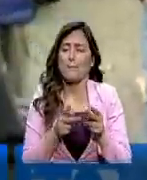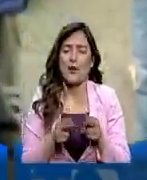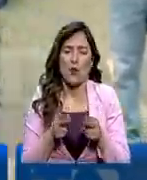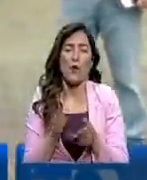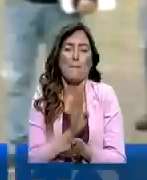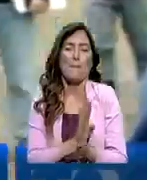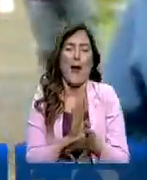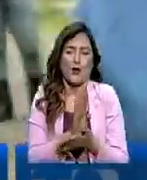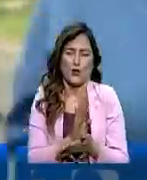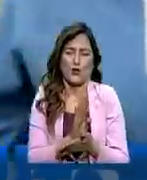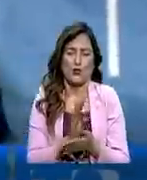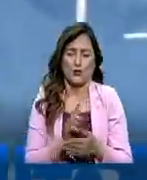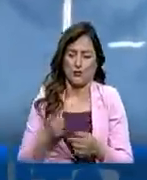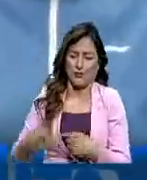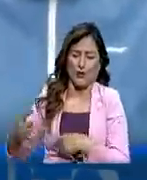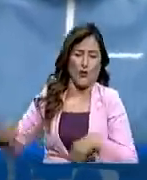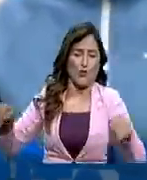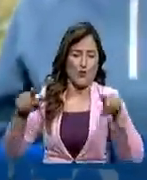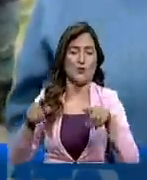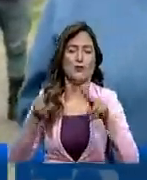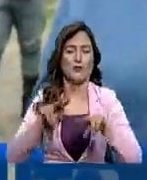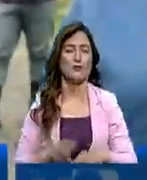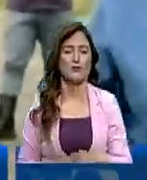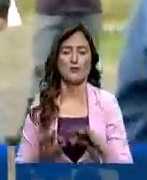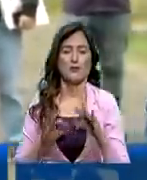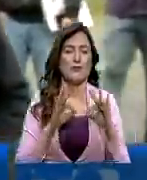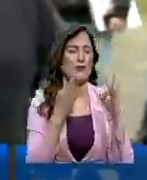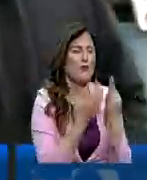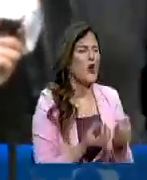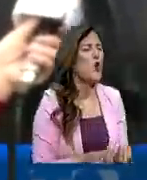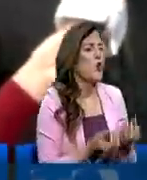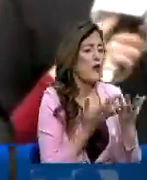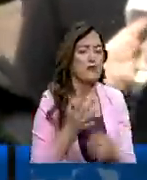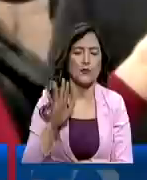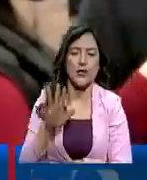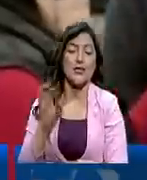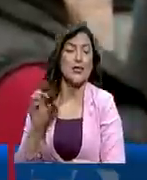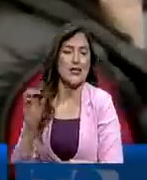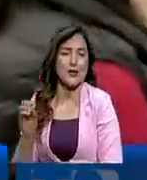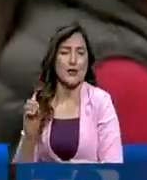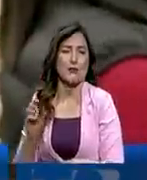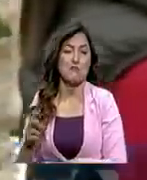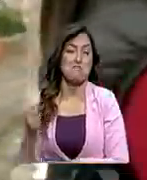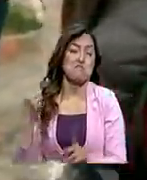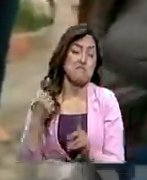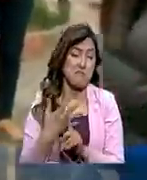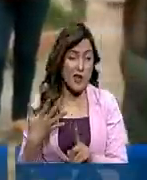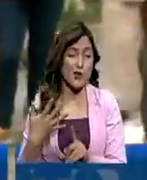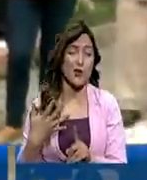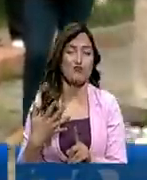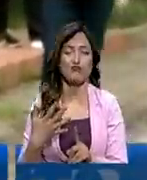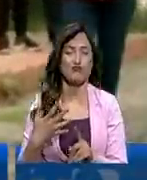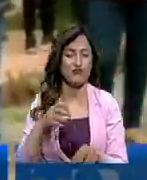el barrio de San Juan y acá San Lorenzo. ¿Cuántas familias sería más o menos? Alrededor de unas 500 familias, unas 3.000 personas por lo menos afectadas por este tipo de